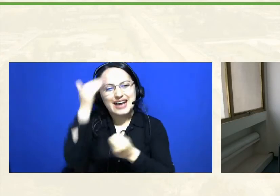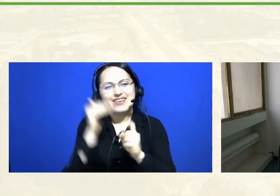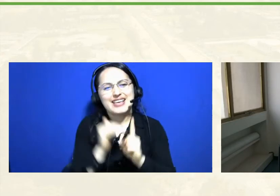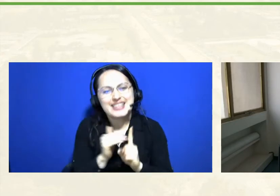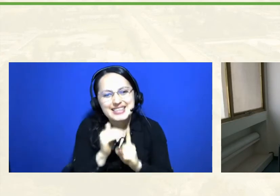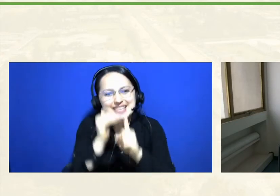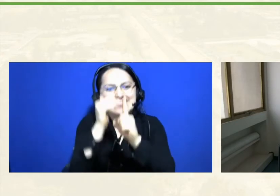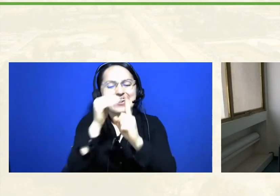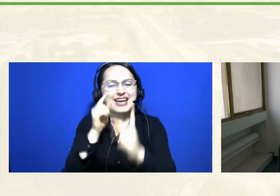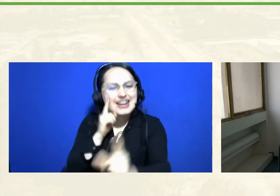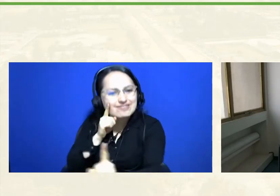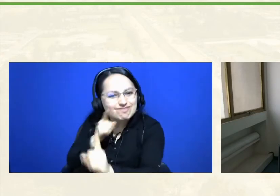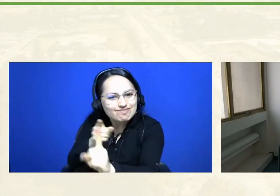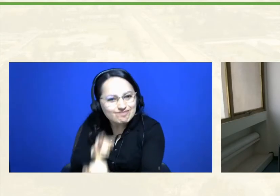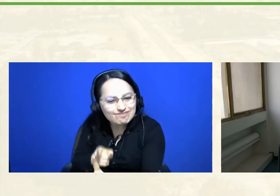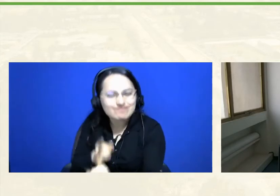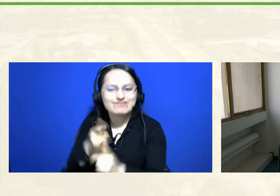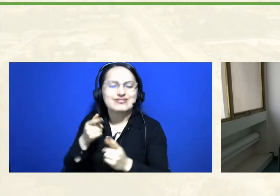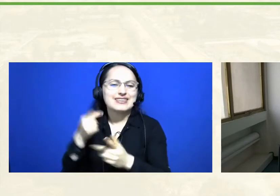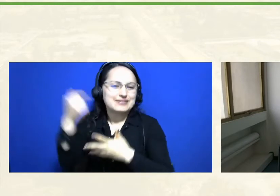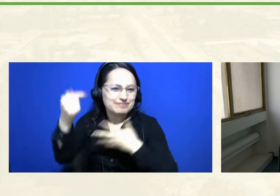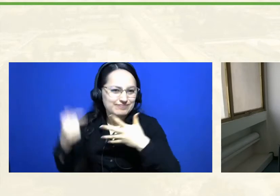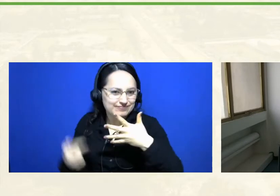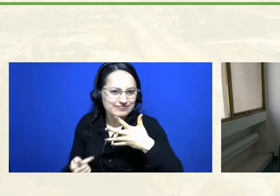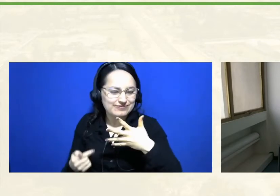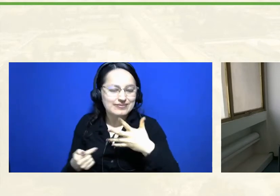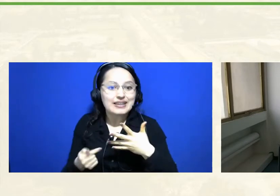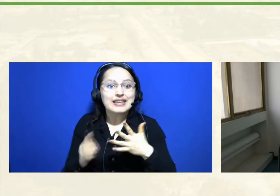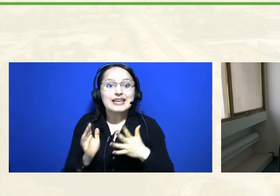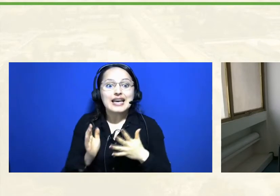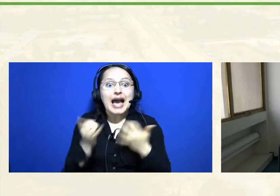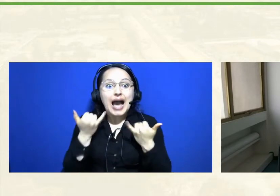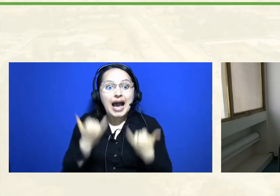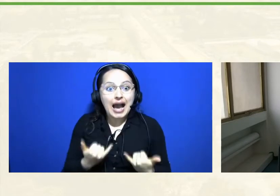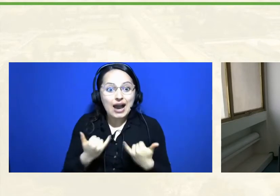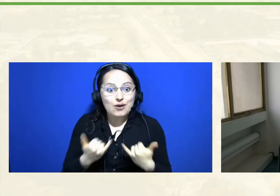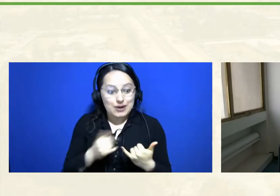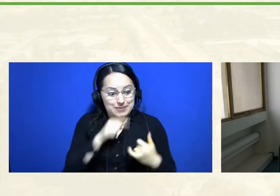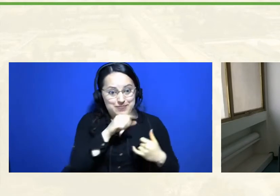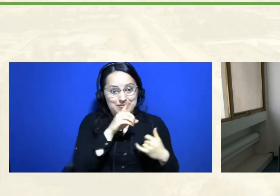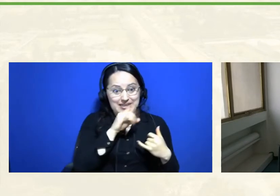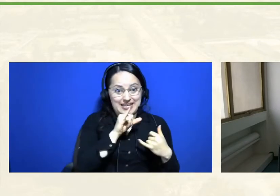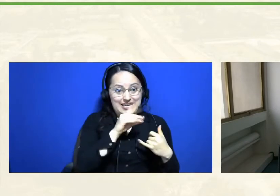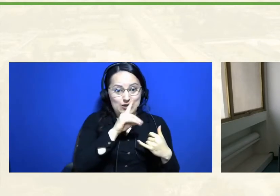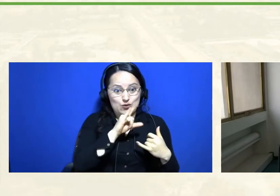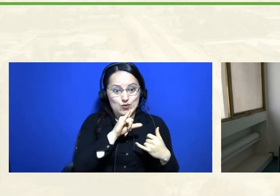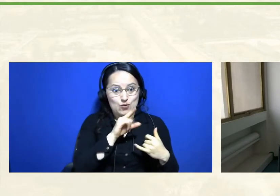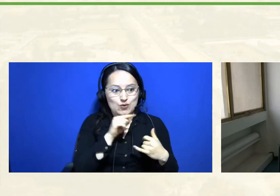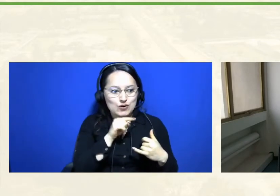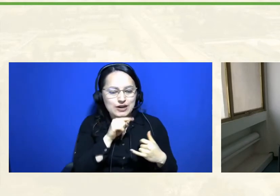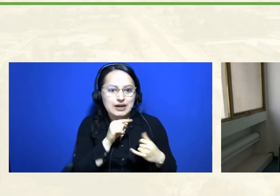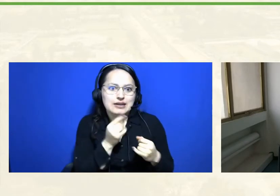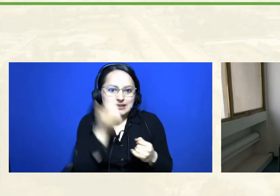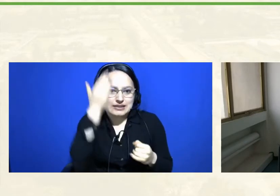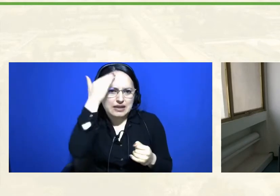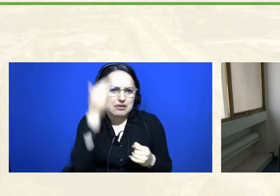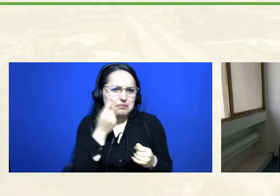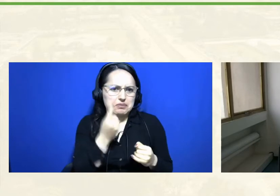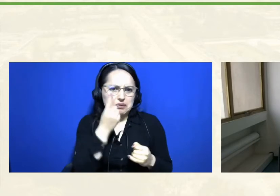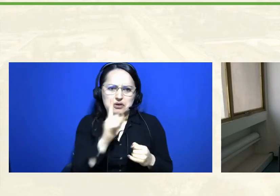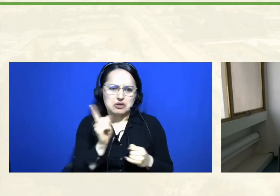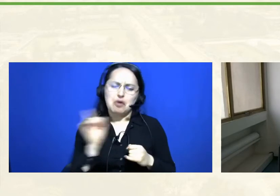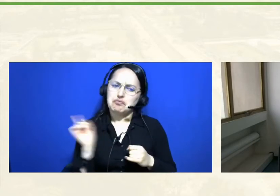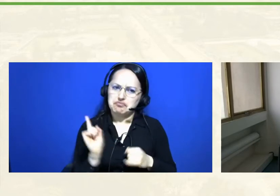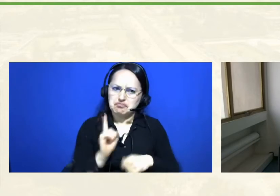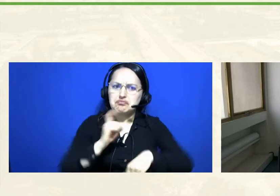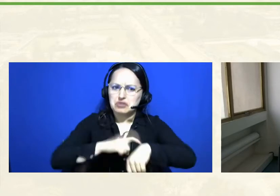unos alcances, ni más faltaba, pero lo que hace en este momento es el IDU no es un mecanismo nuevo tampoco en el IDU, es un mecanismo que hemos